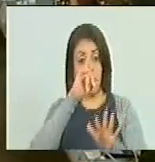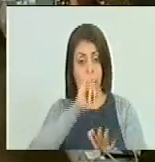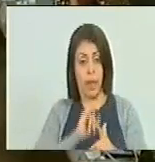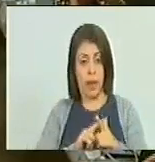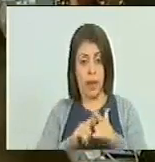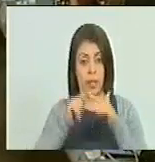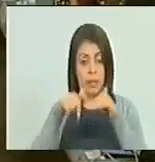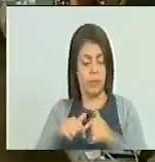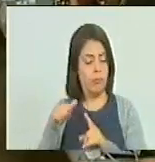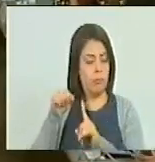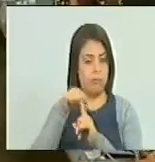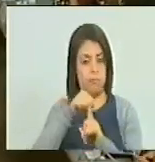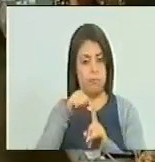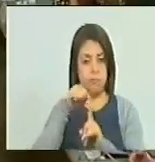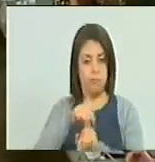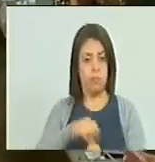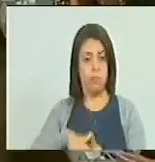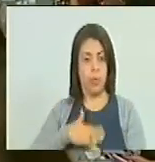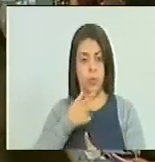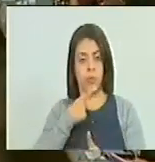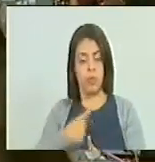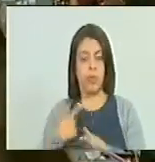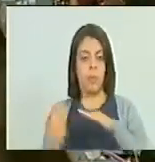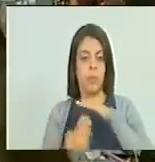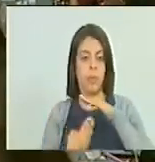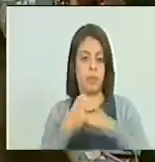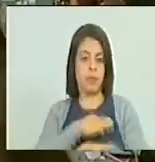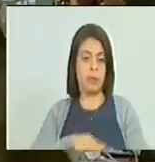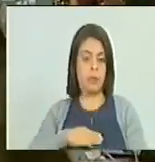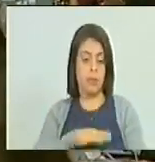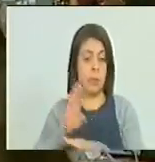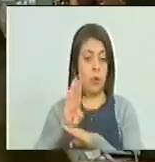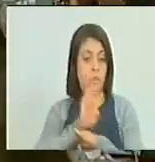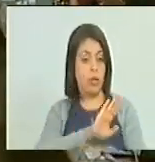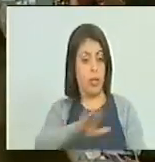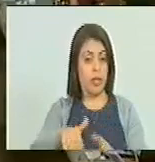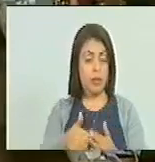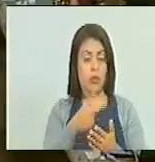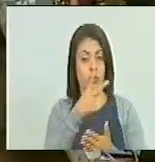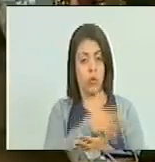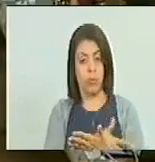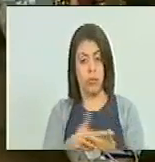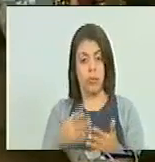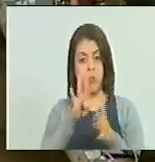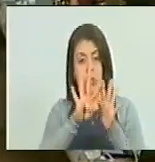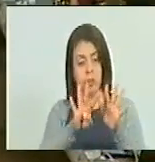9 años después, de lucha, podemos decir que las bases de Misiones protegen a